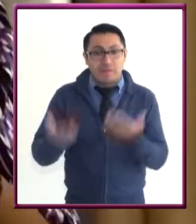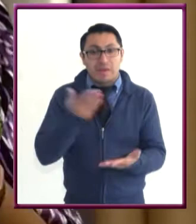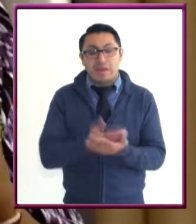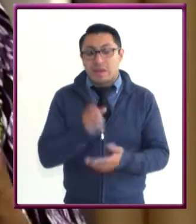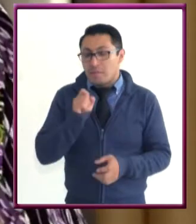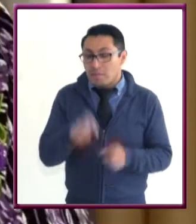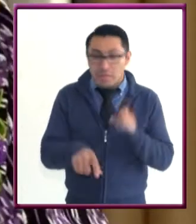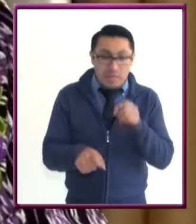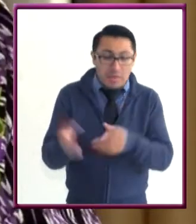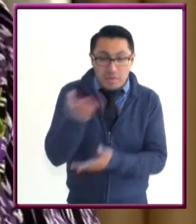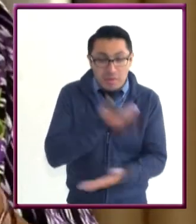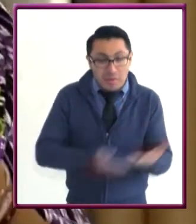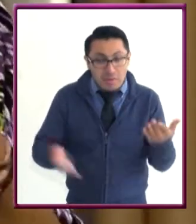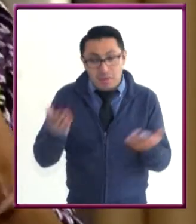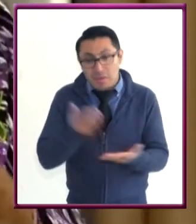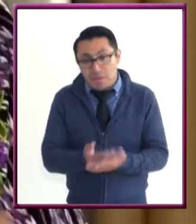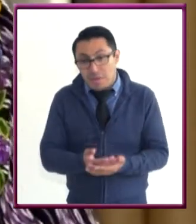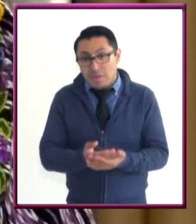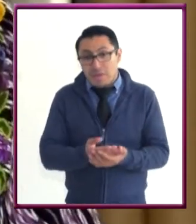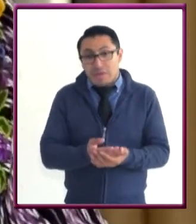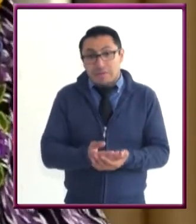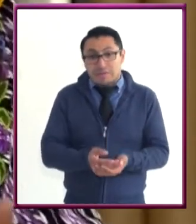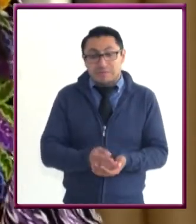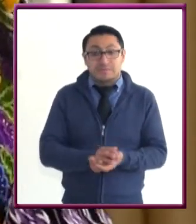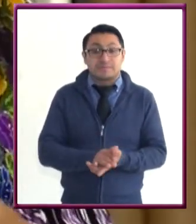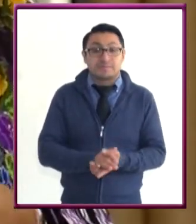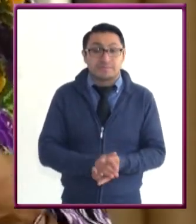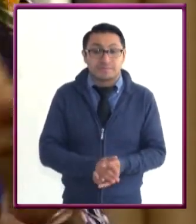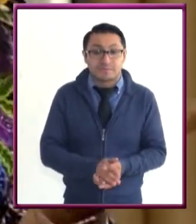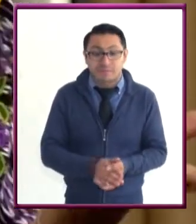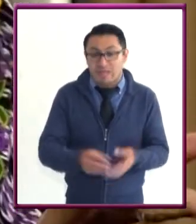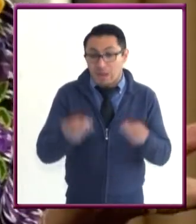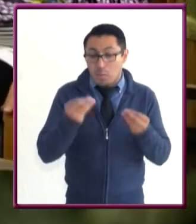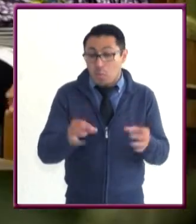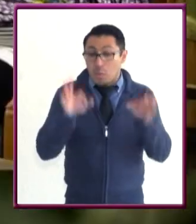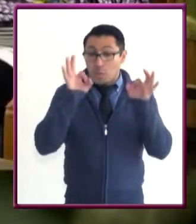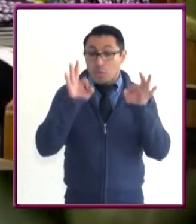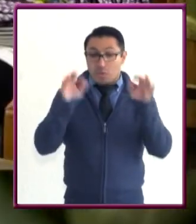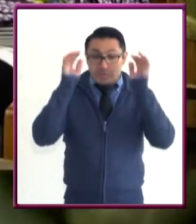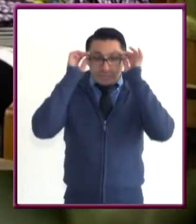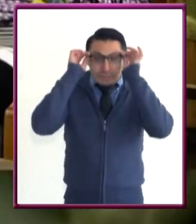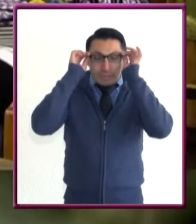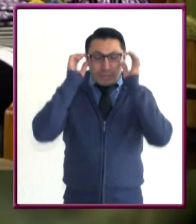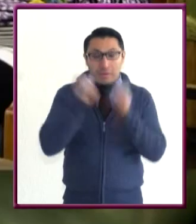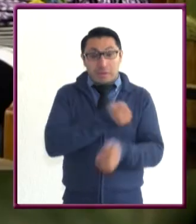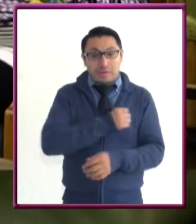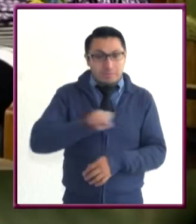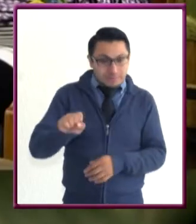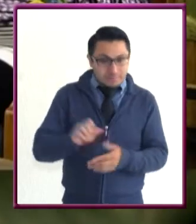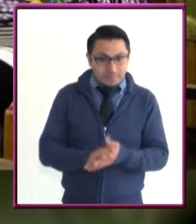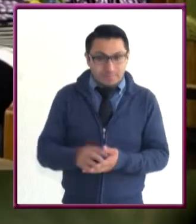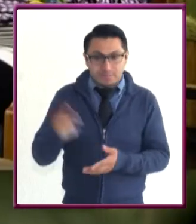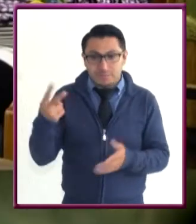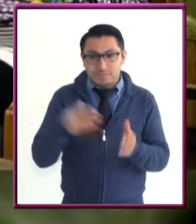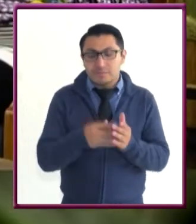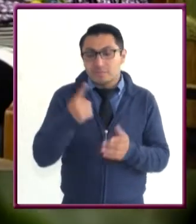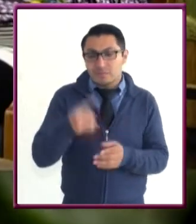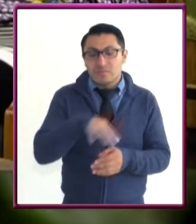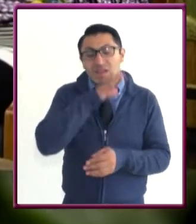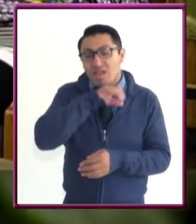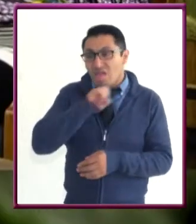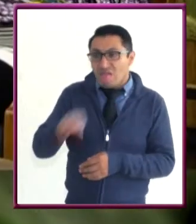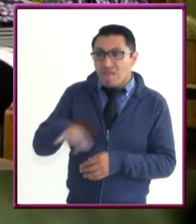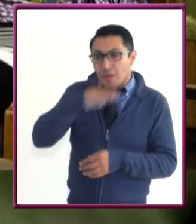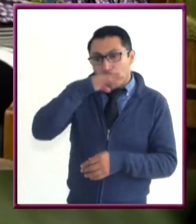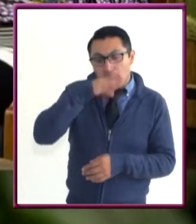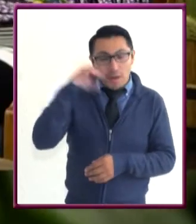semillas constantemente, ellos están mejorando sus semillas y el polen vuela. Fue muy famosa el caso del 2001, la